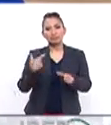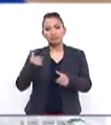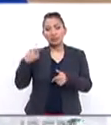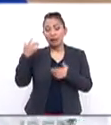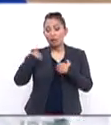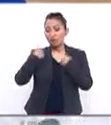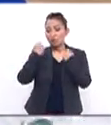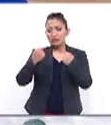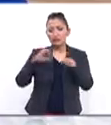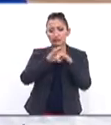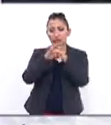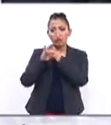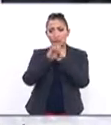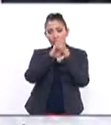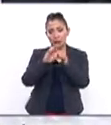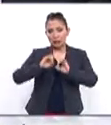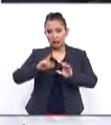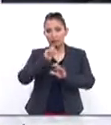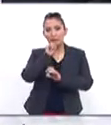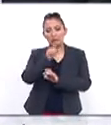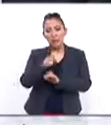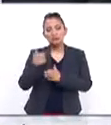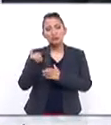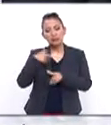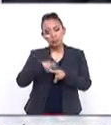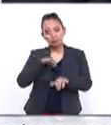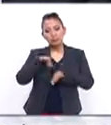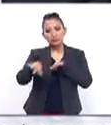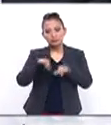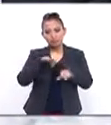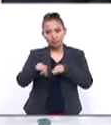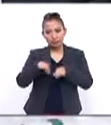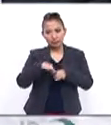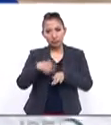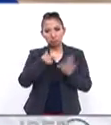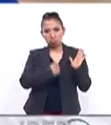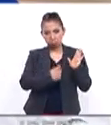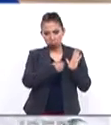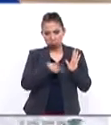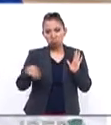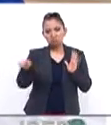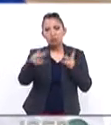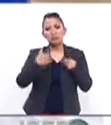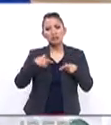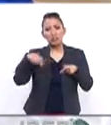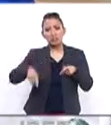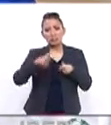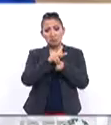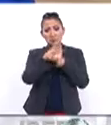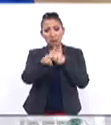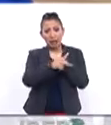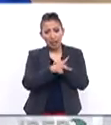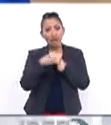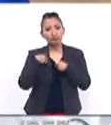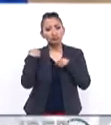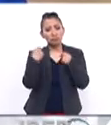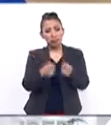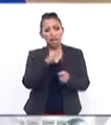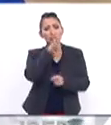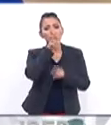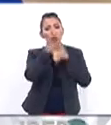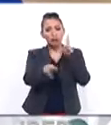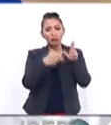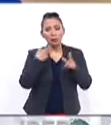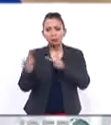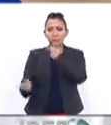nuestra fuerza y nuestra unión. Y claro que también continuaremos trabajando y le prometeremos que la gente de este país entregará el resultado